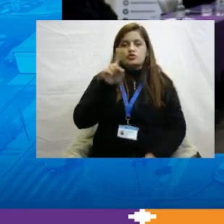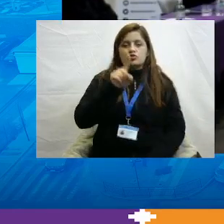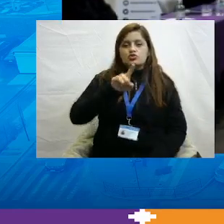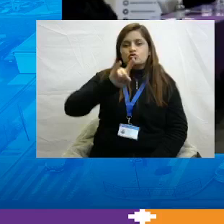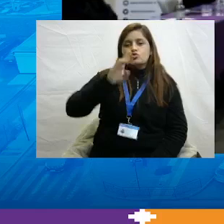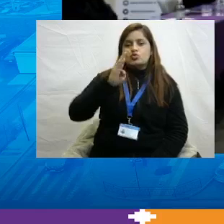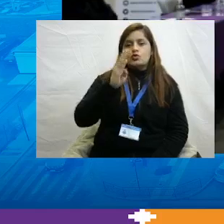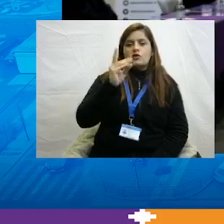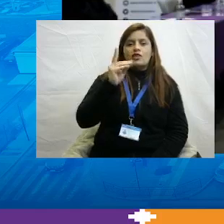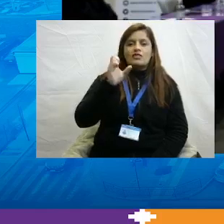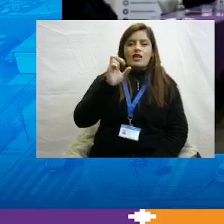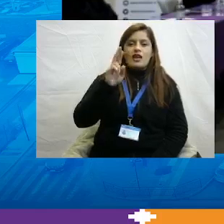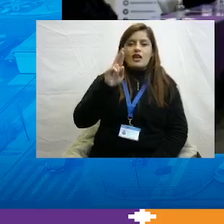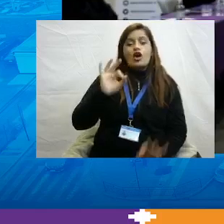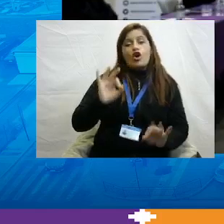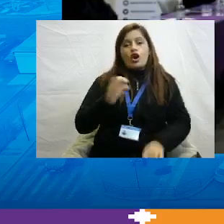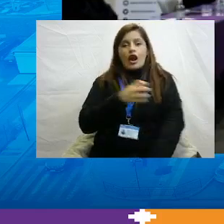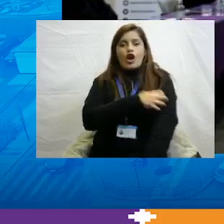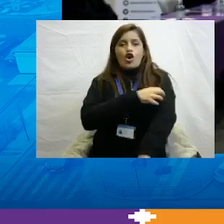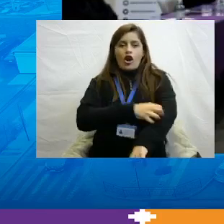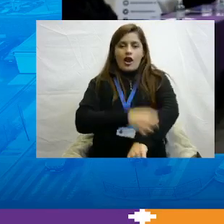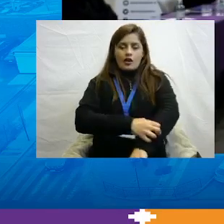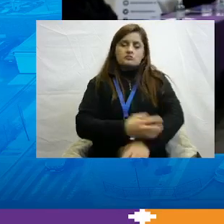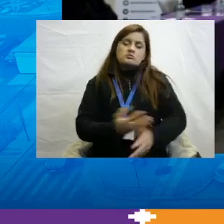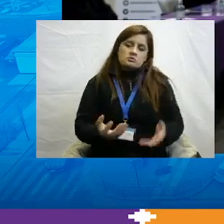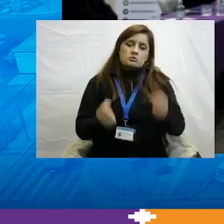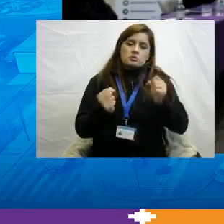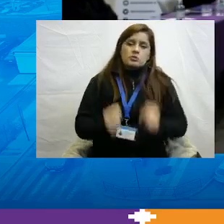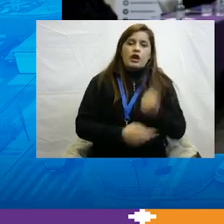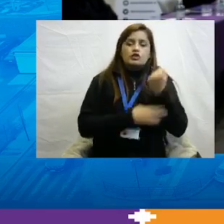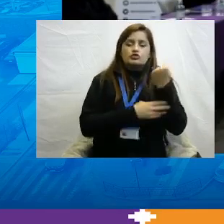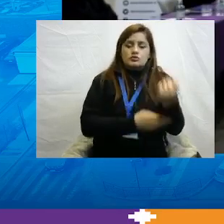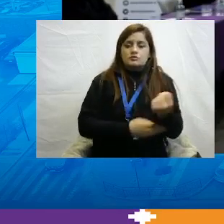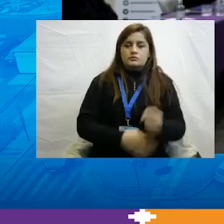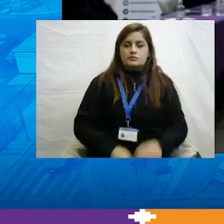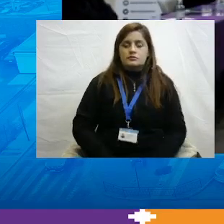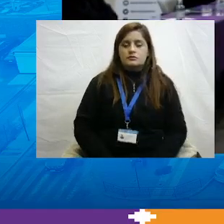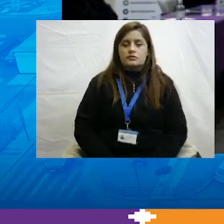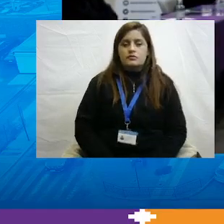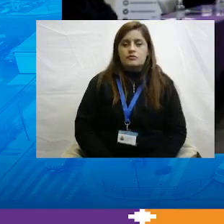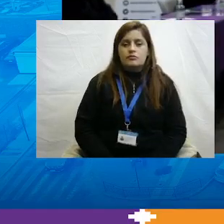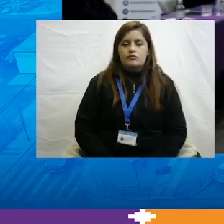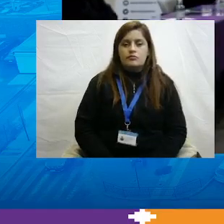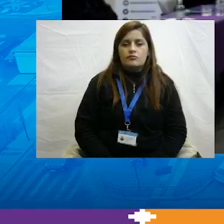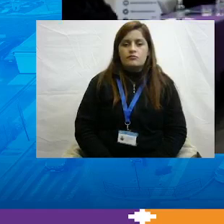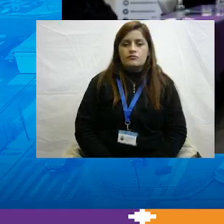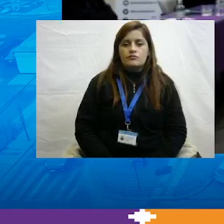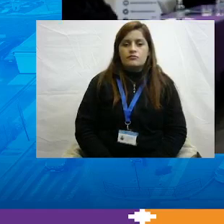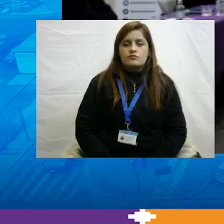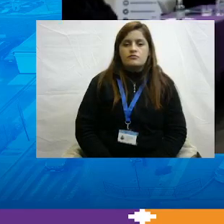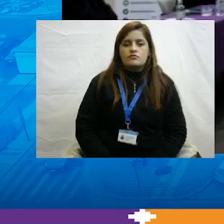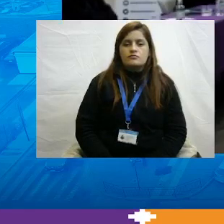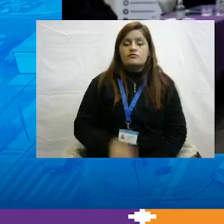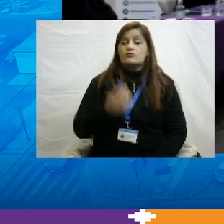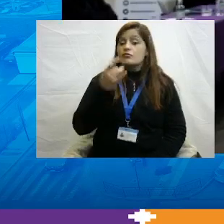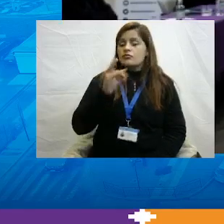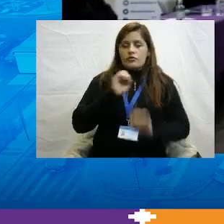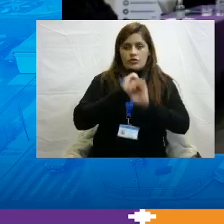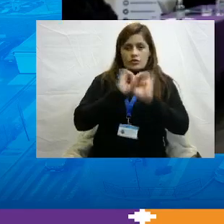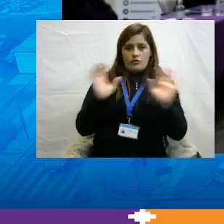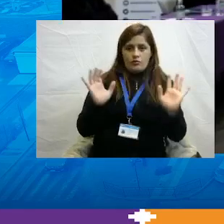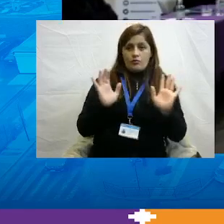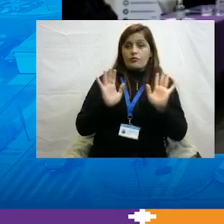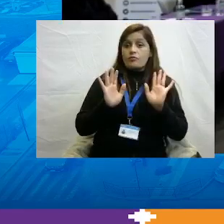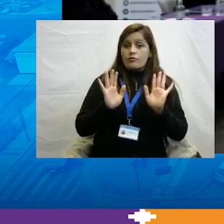otras instituciones para ir en beneficio de la comunidad. Entonces, solo dejar en claro eso, que inicialmente solo